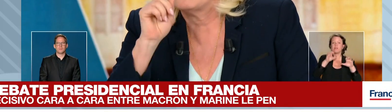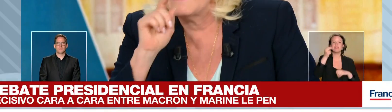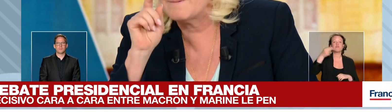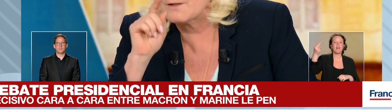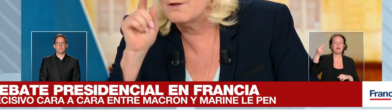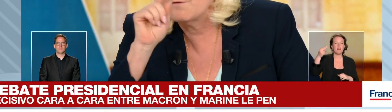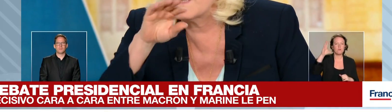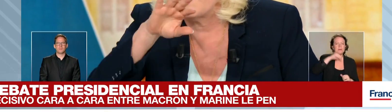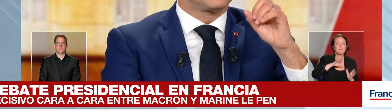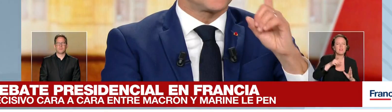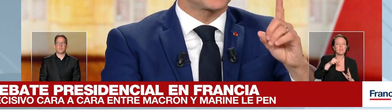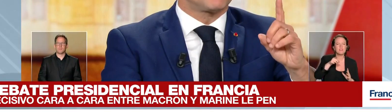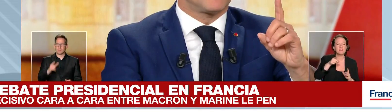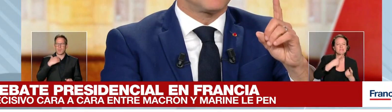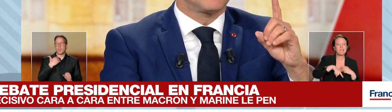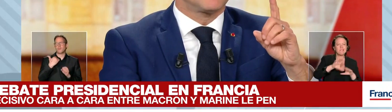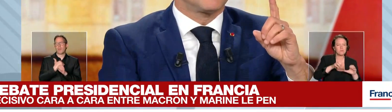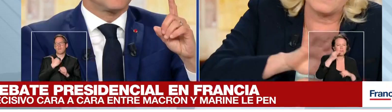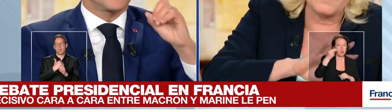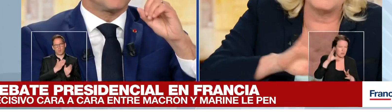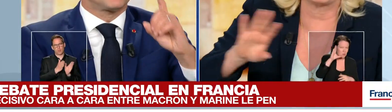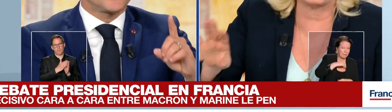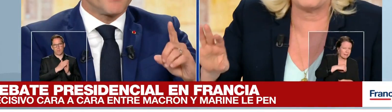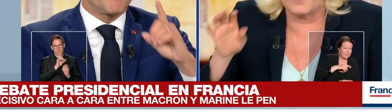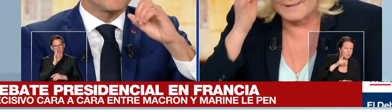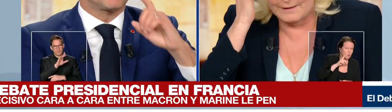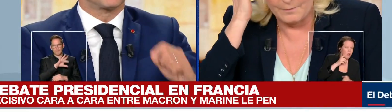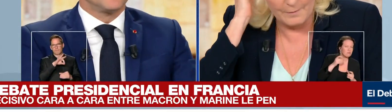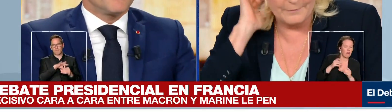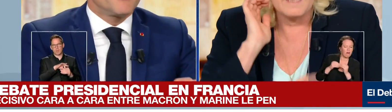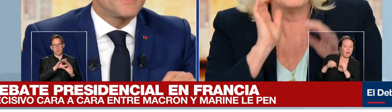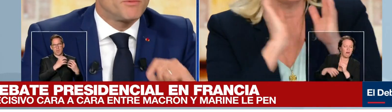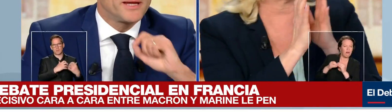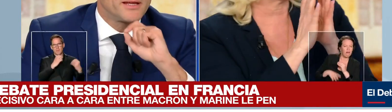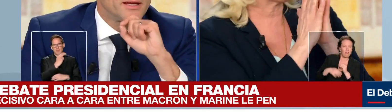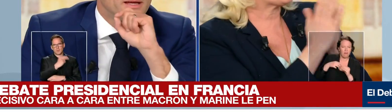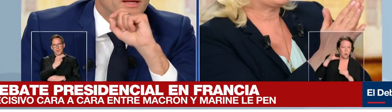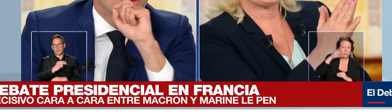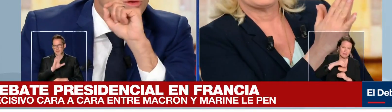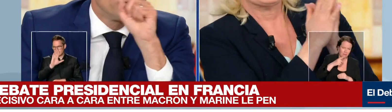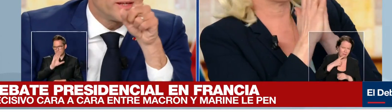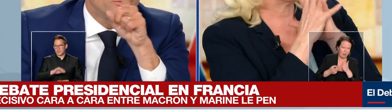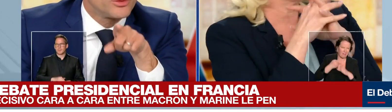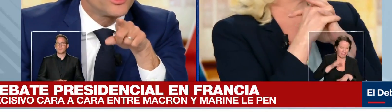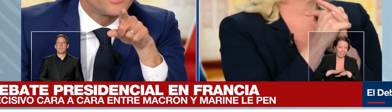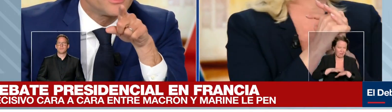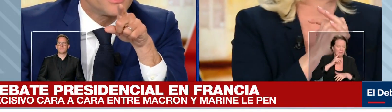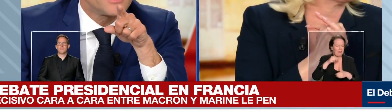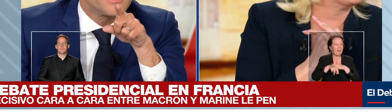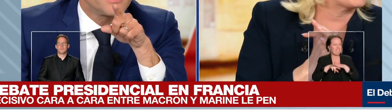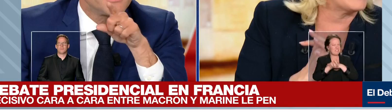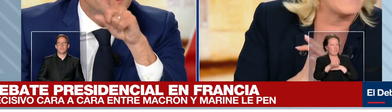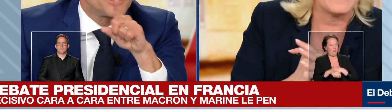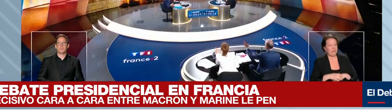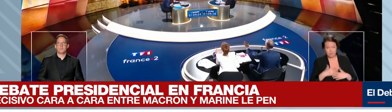Usted debería utilizarla con más frecuencia. Fue consultada cada vez. Porque usted la tuvo al margen durante 5 años. Lo que yo